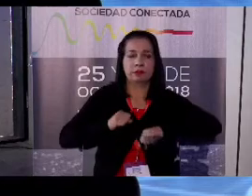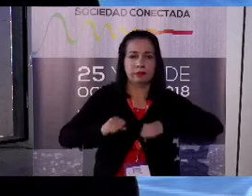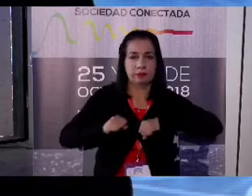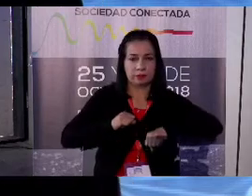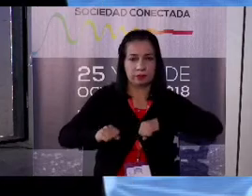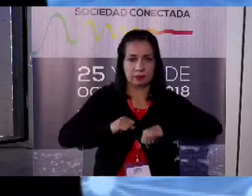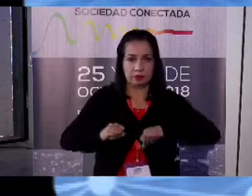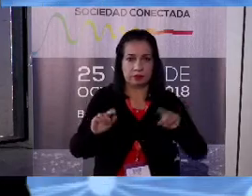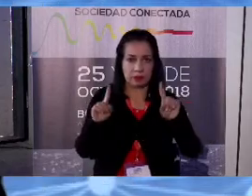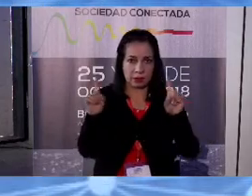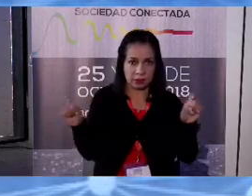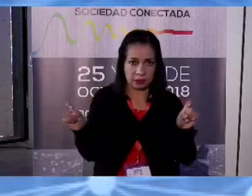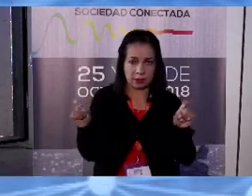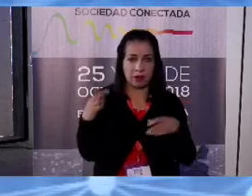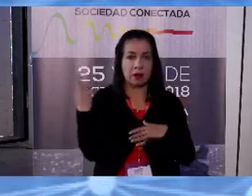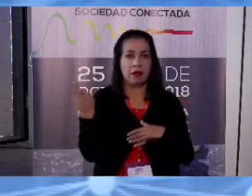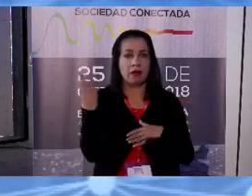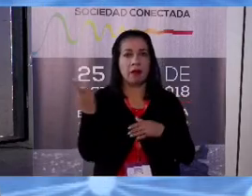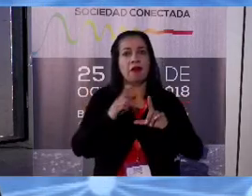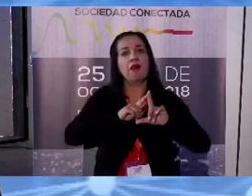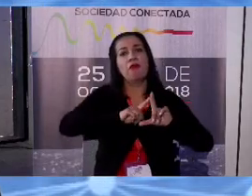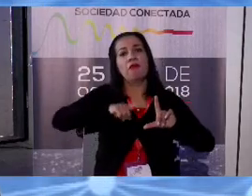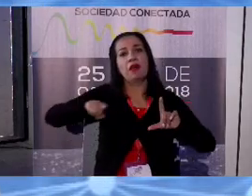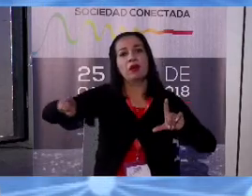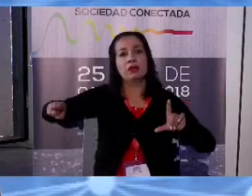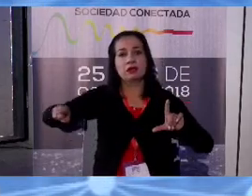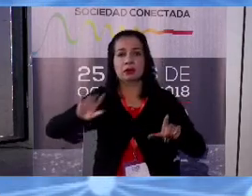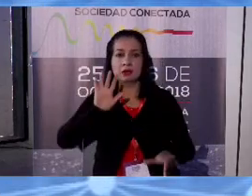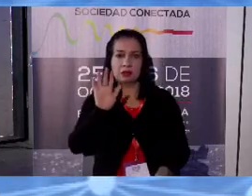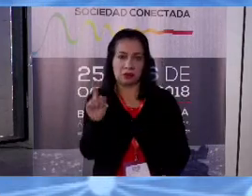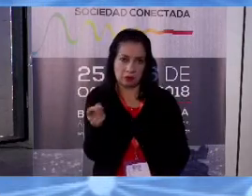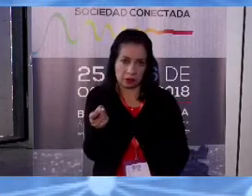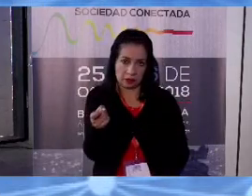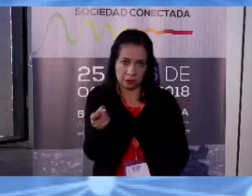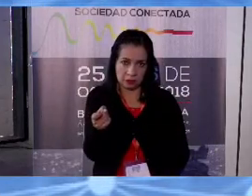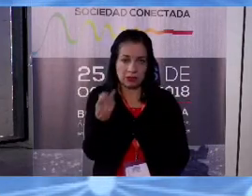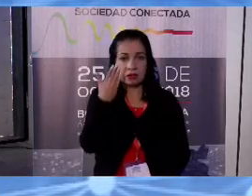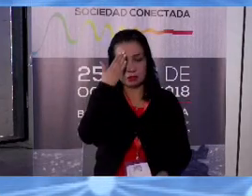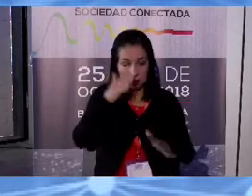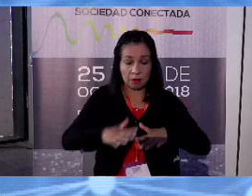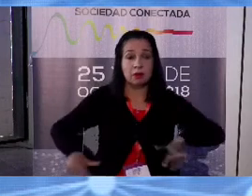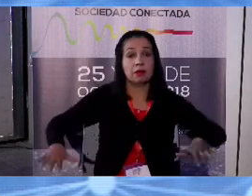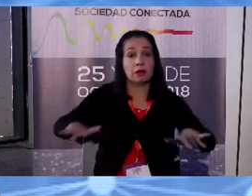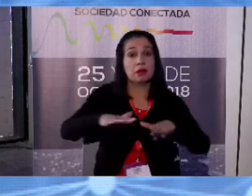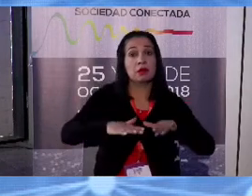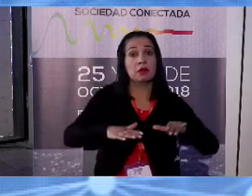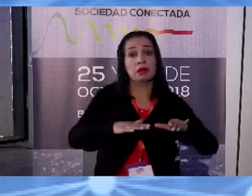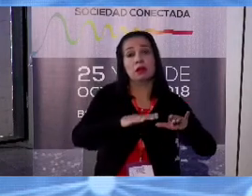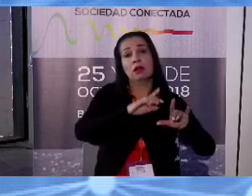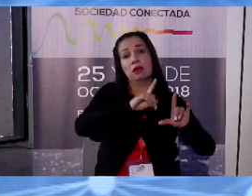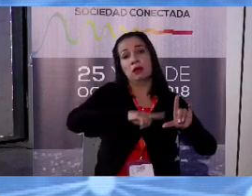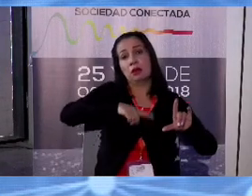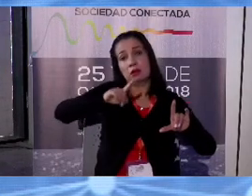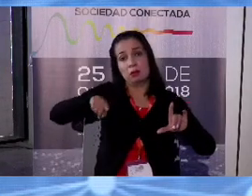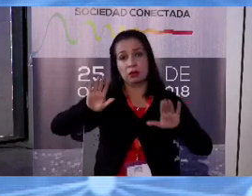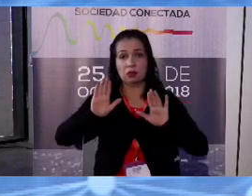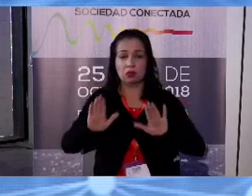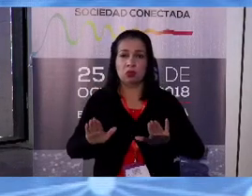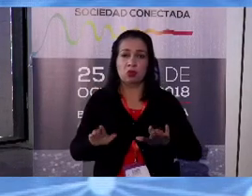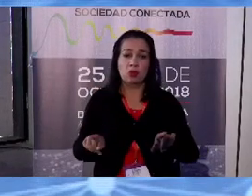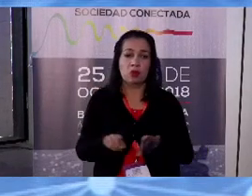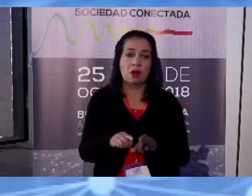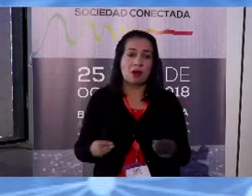el tema de las frecuencias para 5g sabemos que el espectro es el